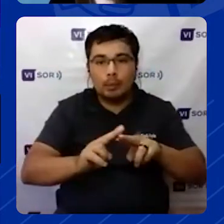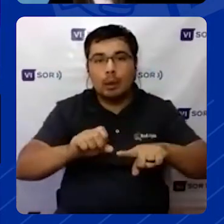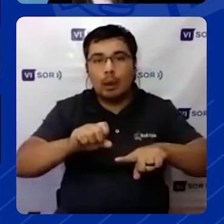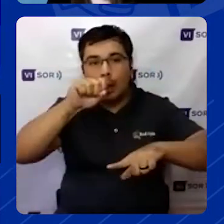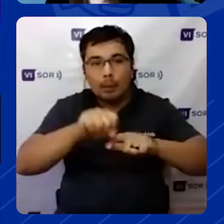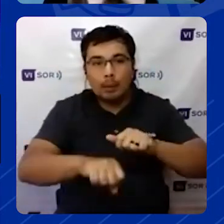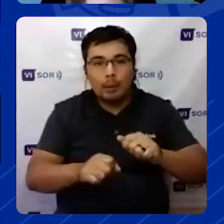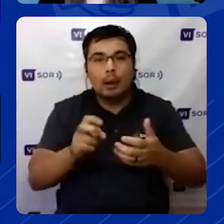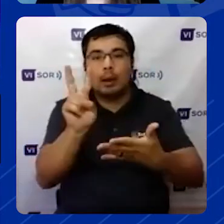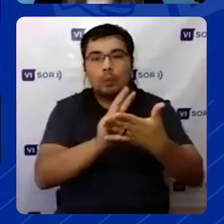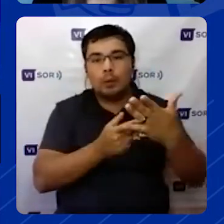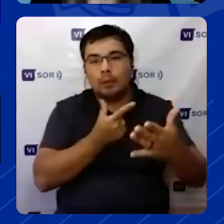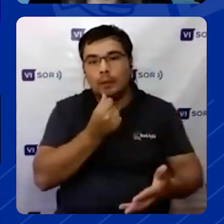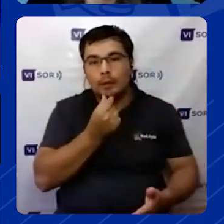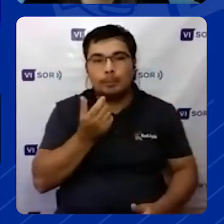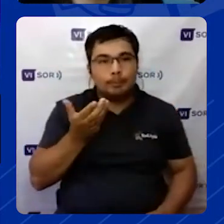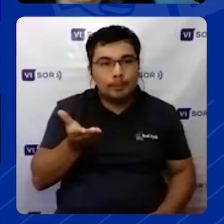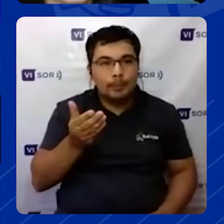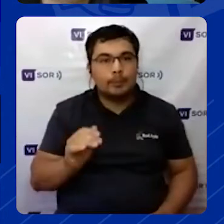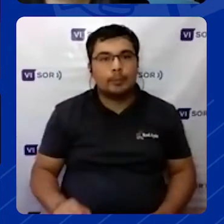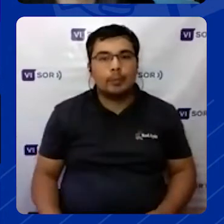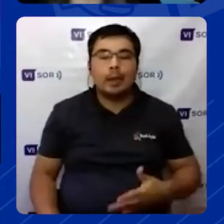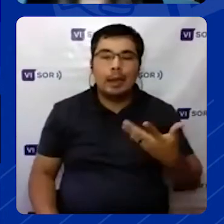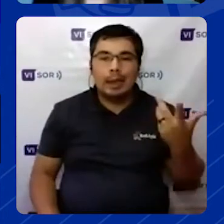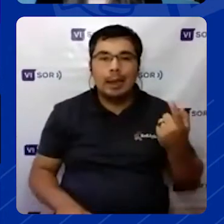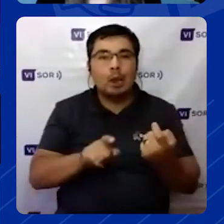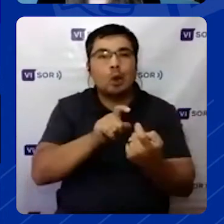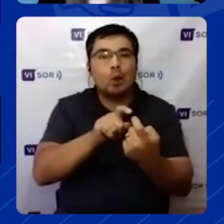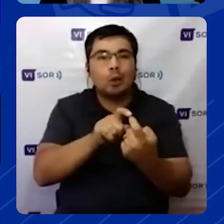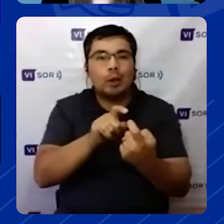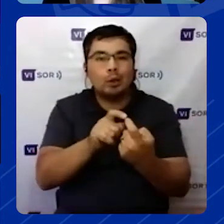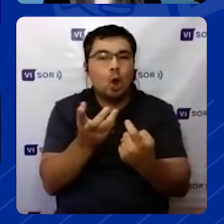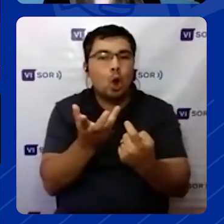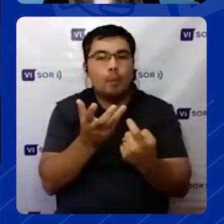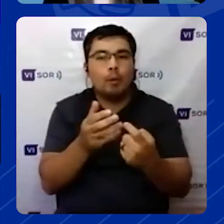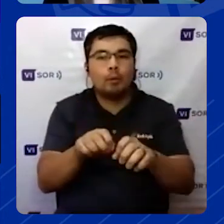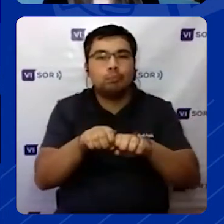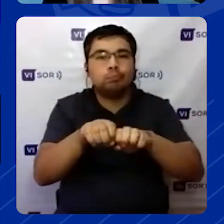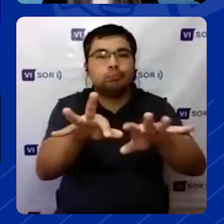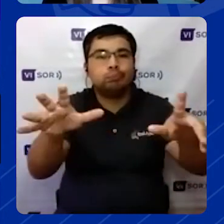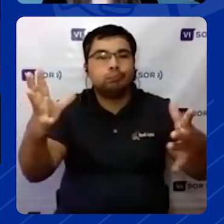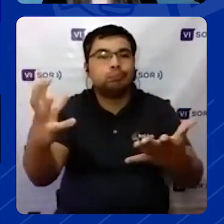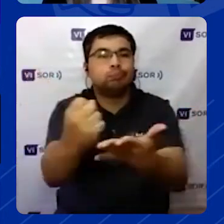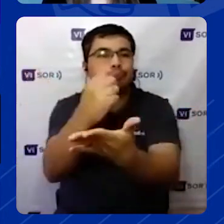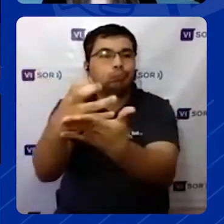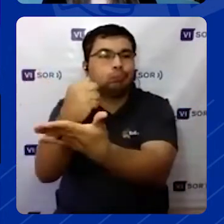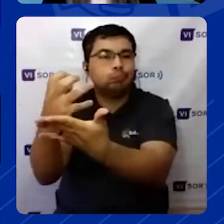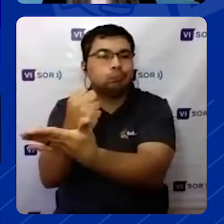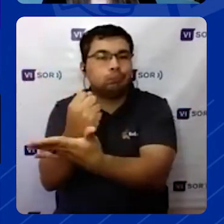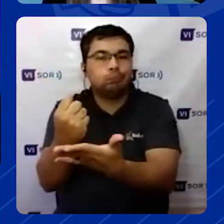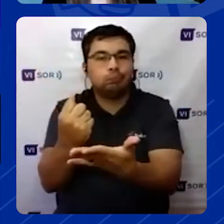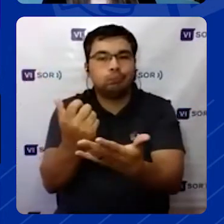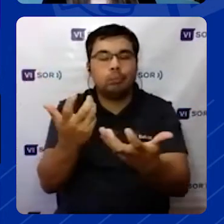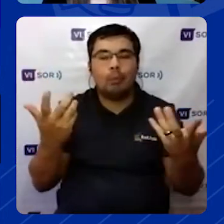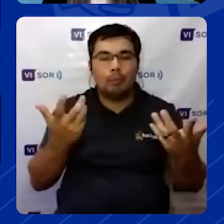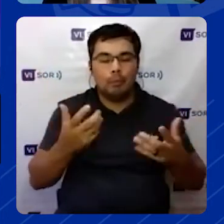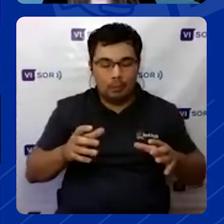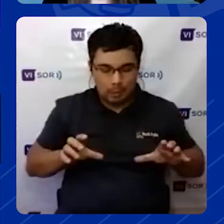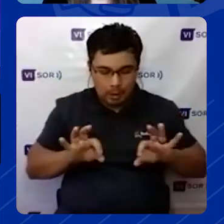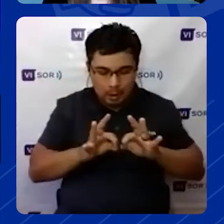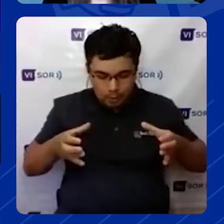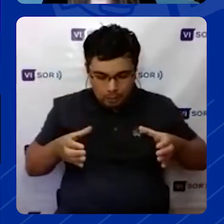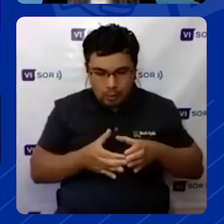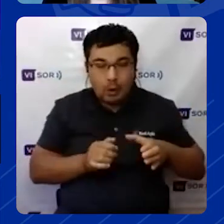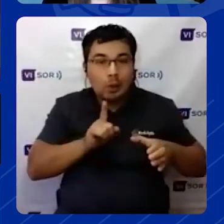¿no? Bueno, pues el contacto al final pues va surgiendo, como les digo, porque ya la propia organización tiene 40 años de existencia, se